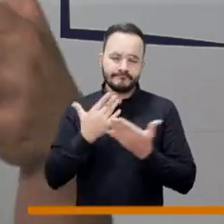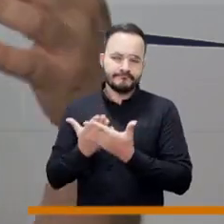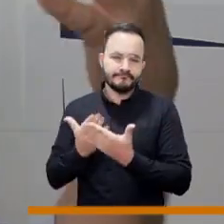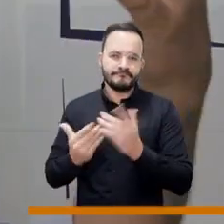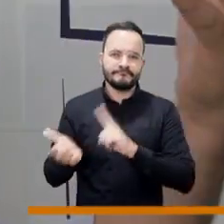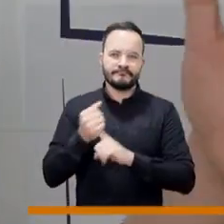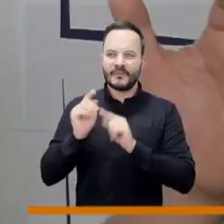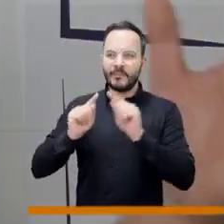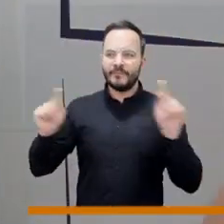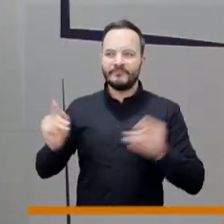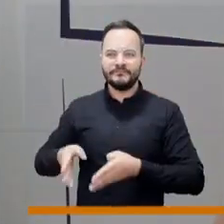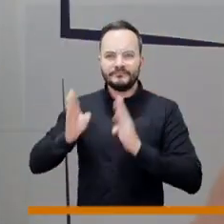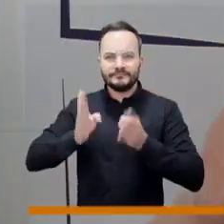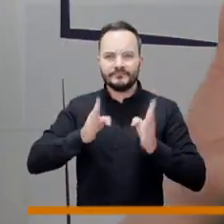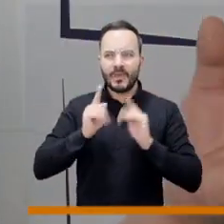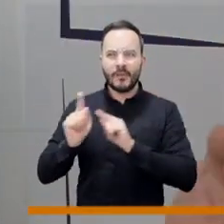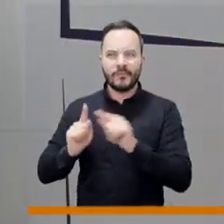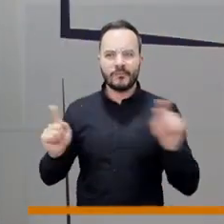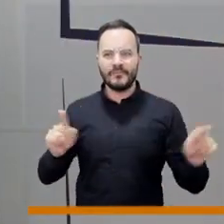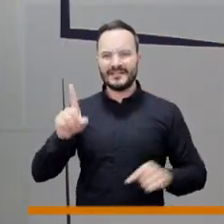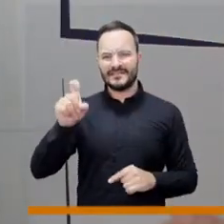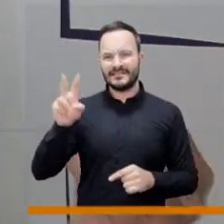que hay más de 67